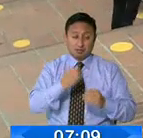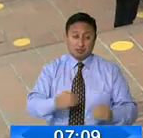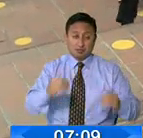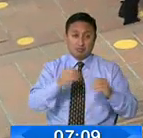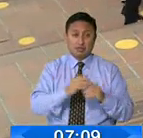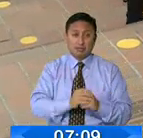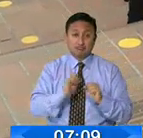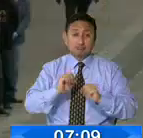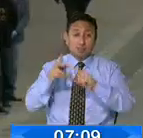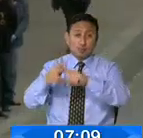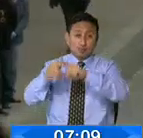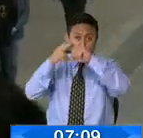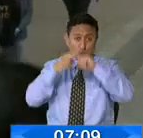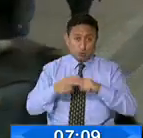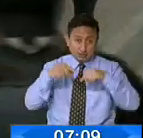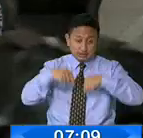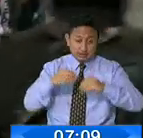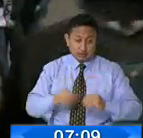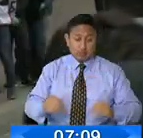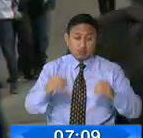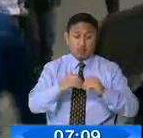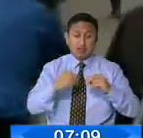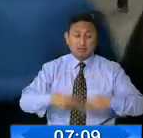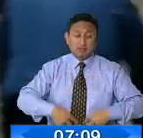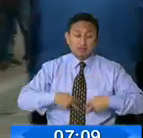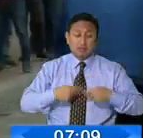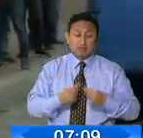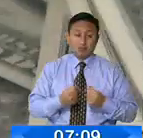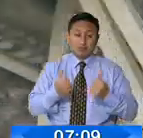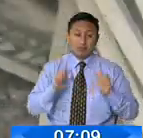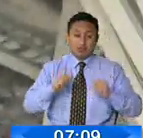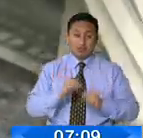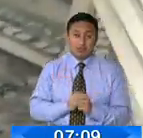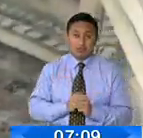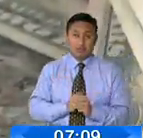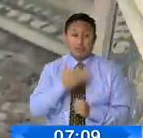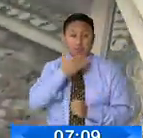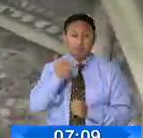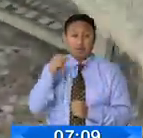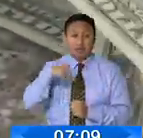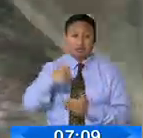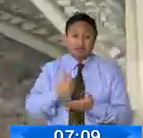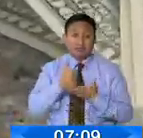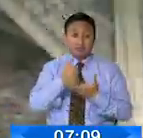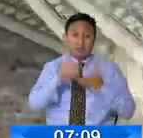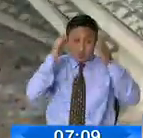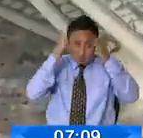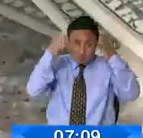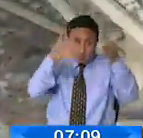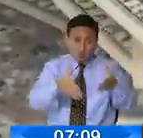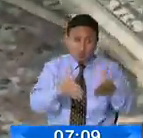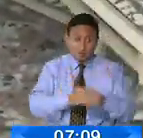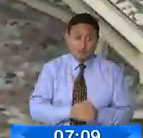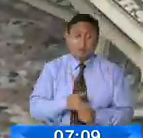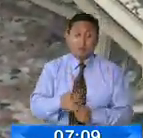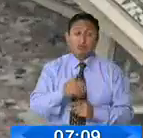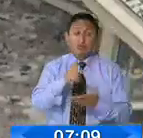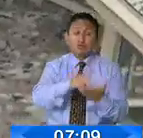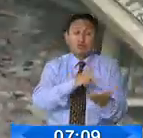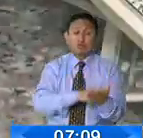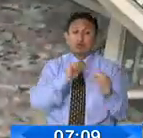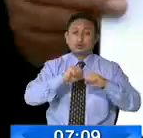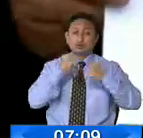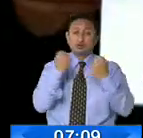este préstamo se incrementará la calidad de vida de la población a través de mejoras en la cobertura, focalización y calidad de los programas